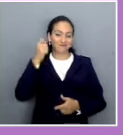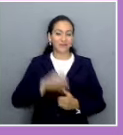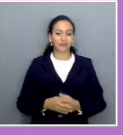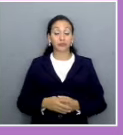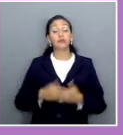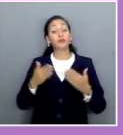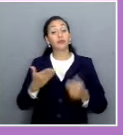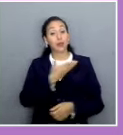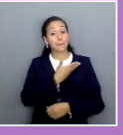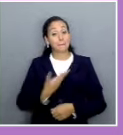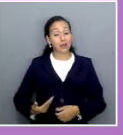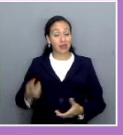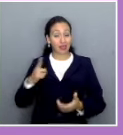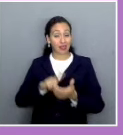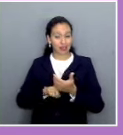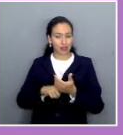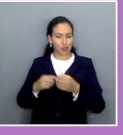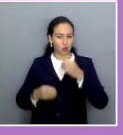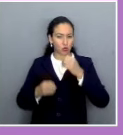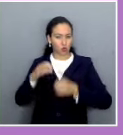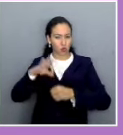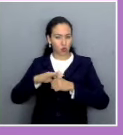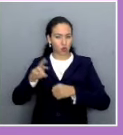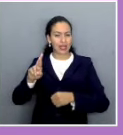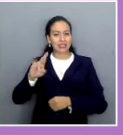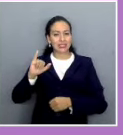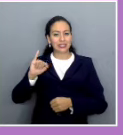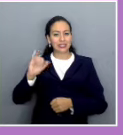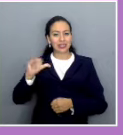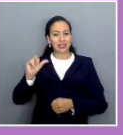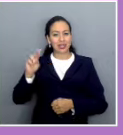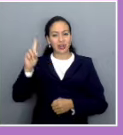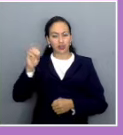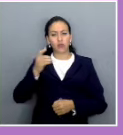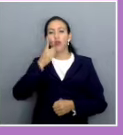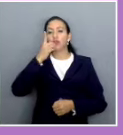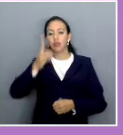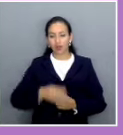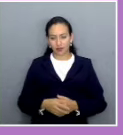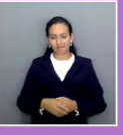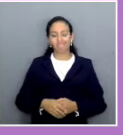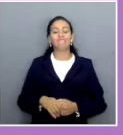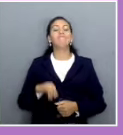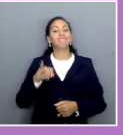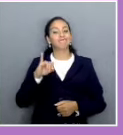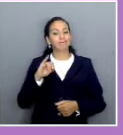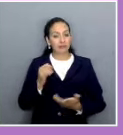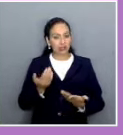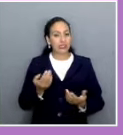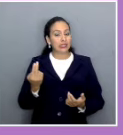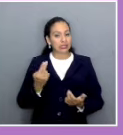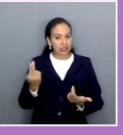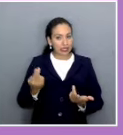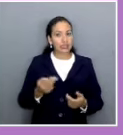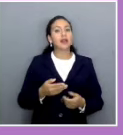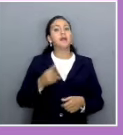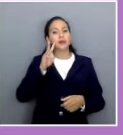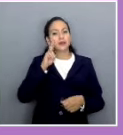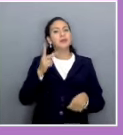de la entidad, Ricardo Sodi, urgió combatir el fenómeno de la lenidad.